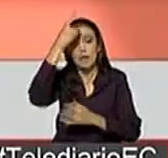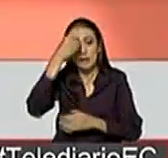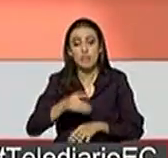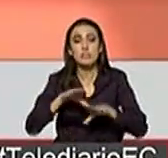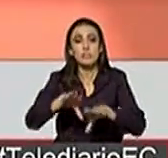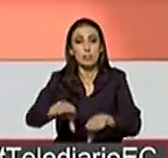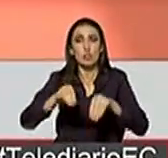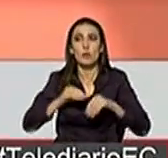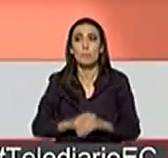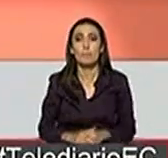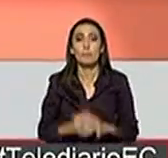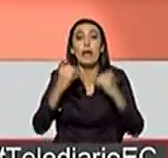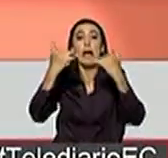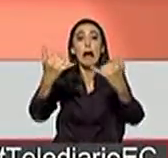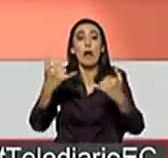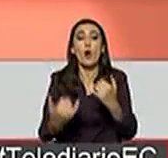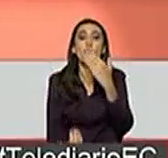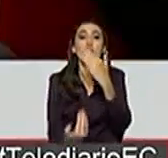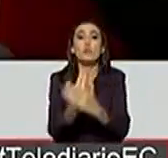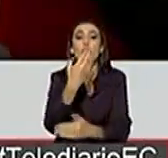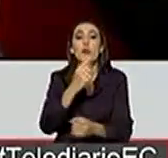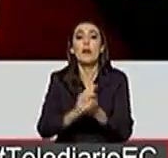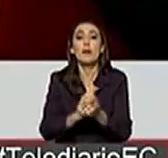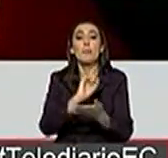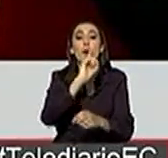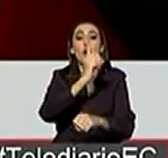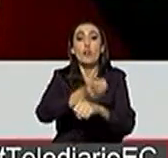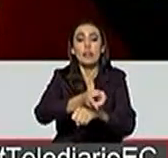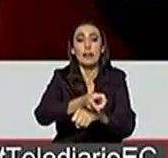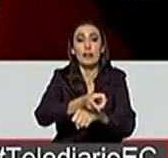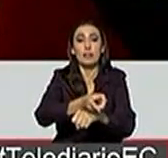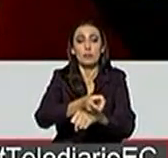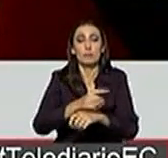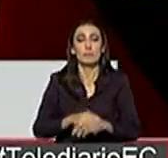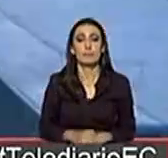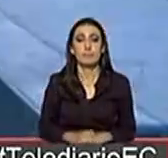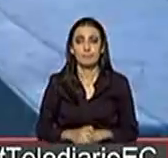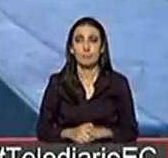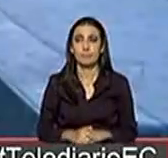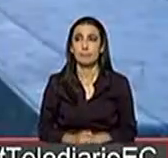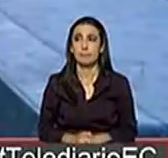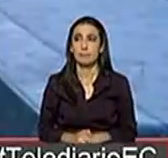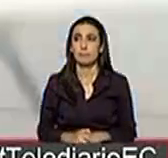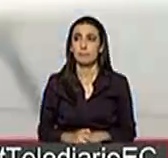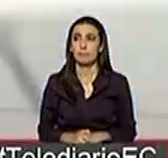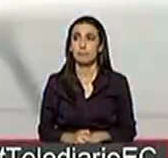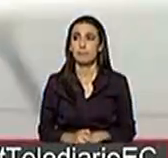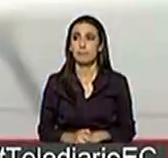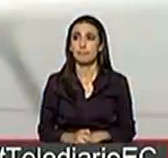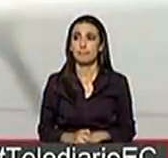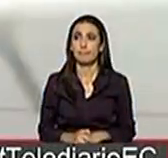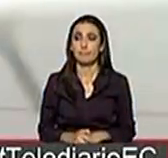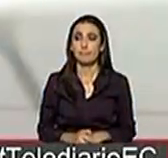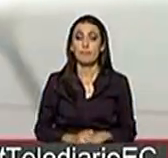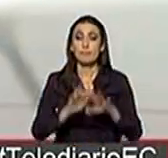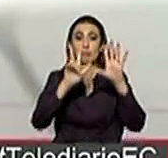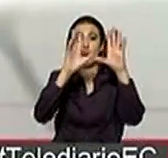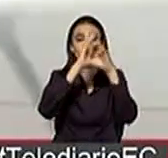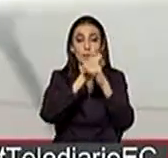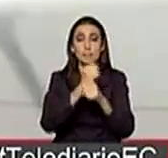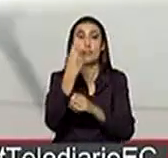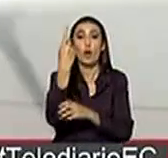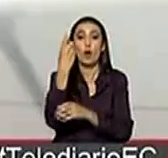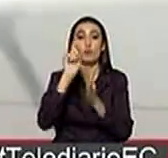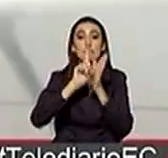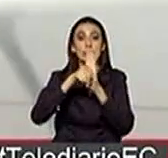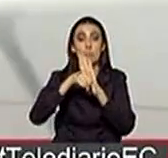este antecedente se espera el texto que reemplace al decreto 883 a la ley ya los medios públicos 20 horas con 11 minutos